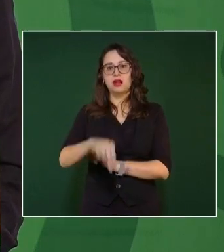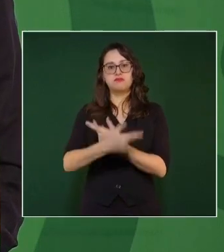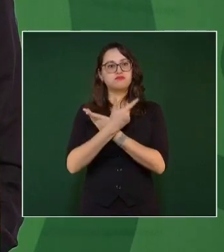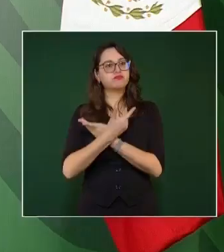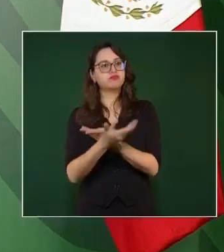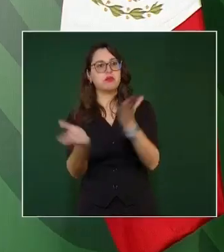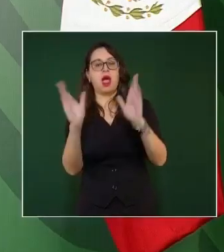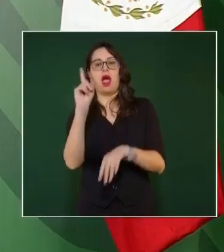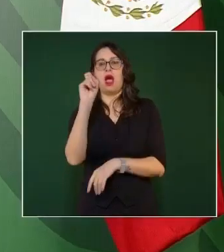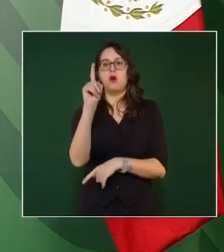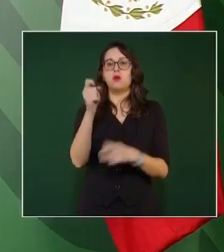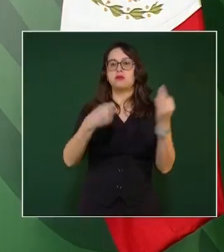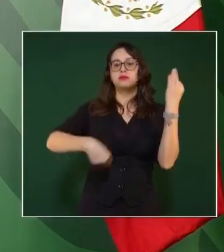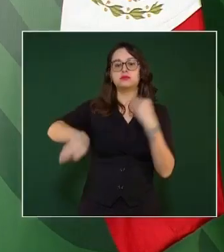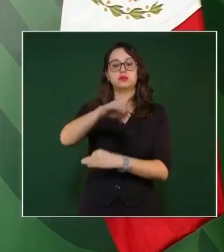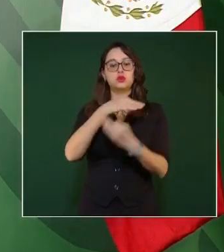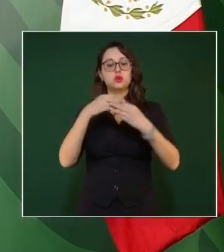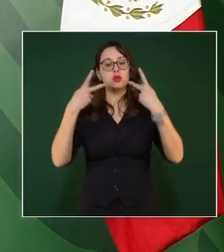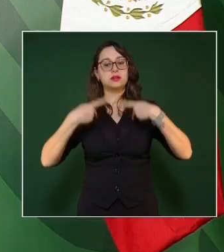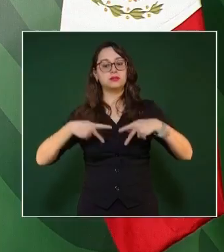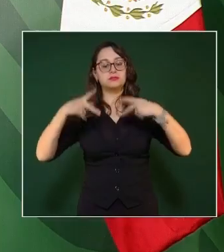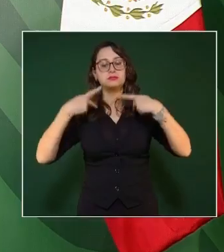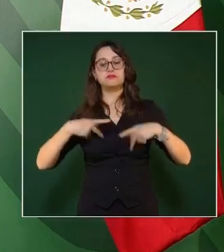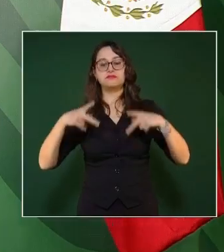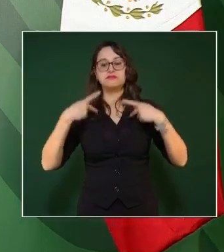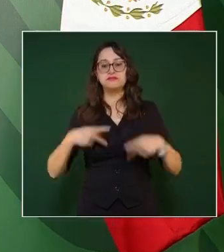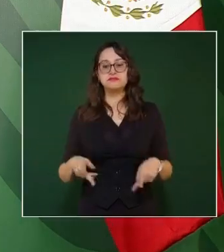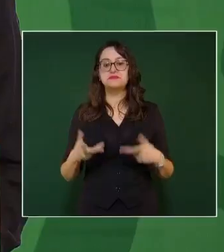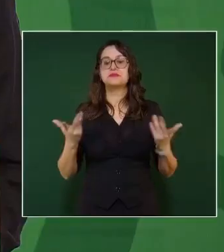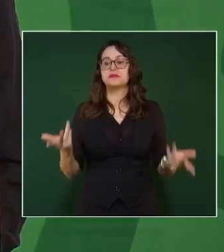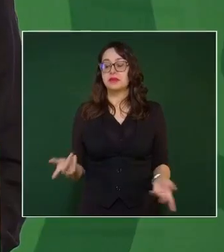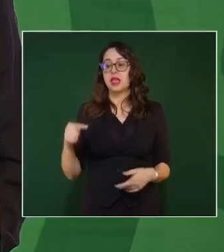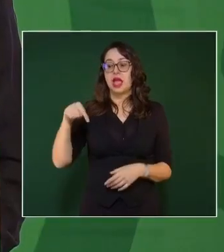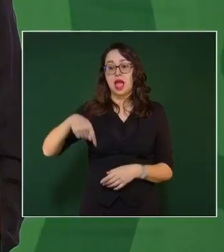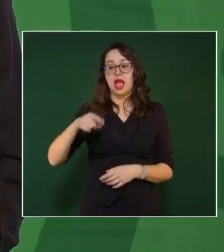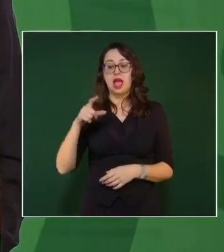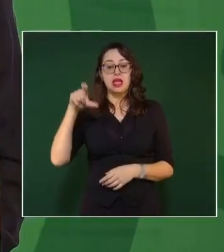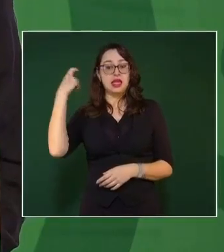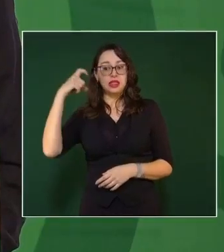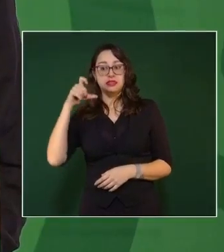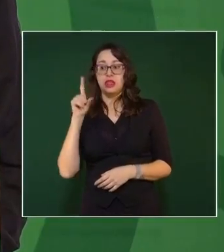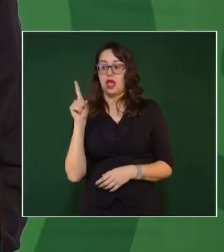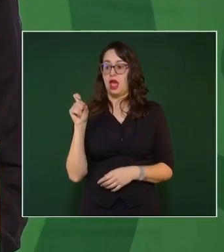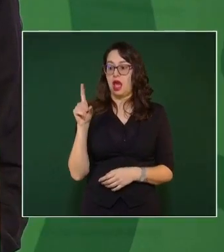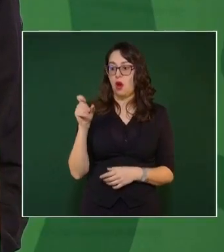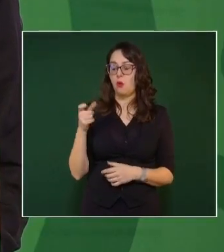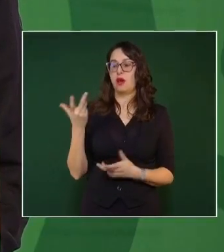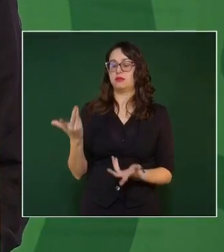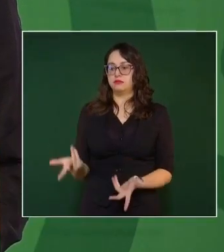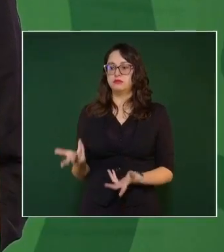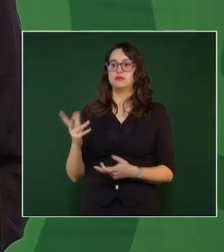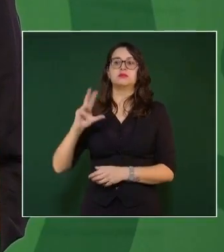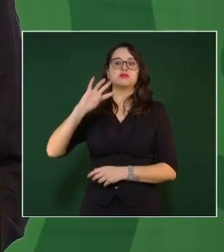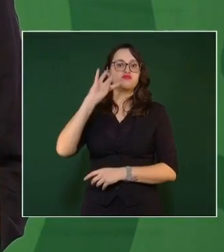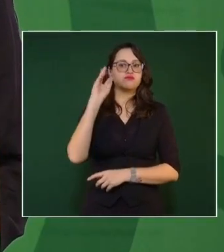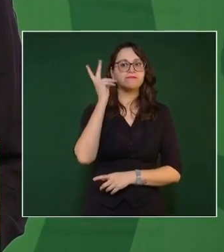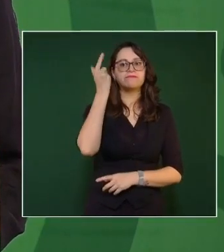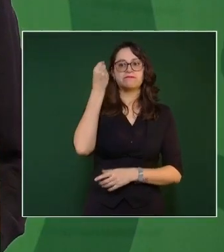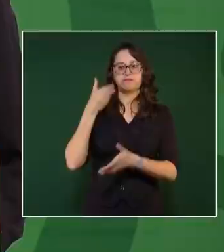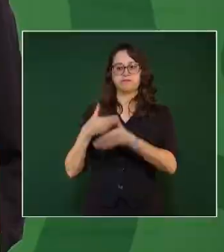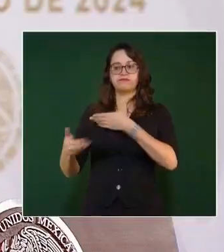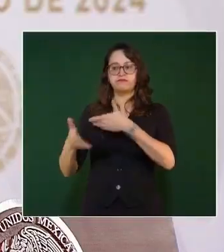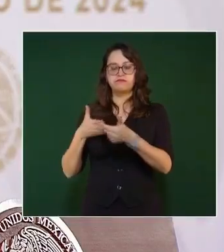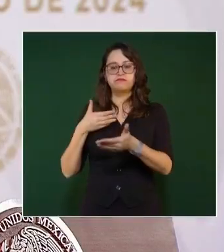proyecto líder en el país que nos permita reutilizar el agua de Querétaro mediante tecnologías de punta, garantizando un